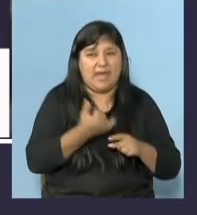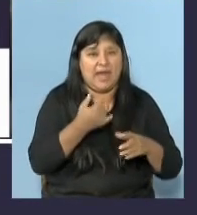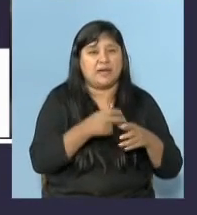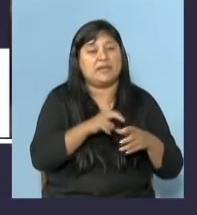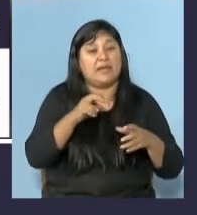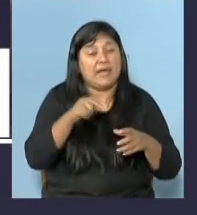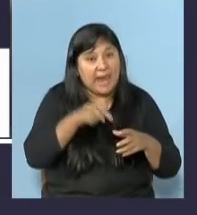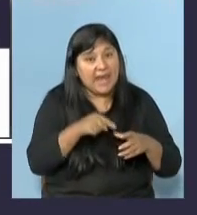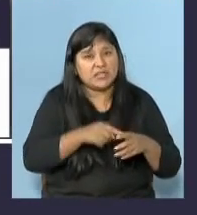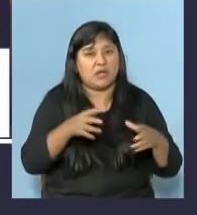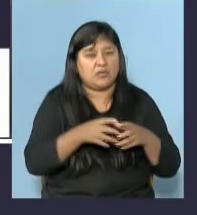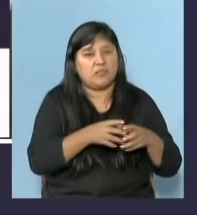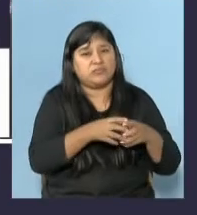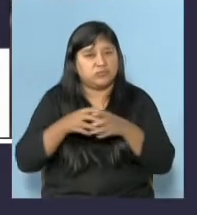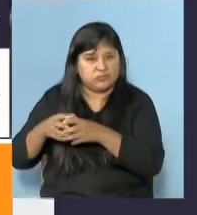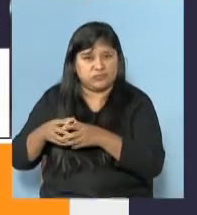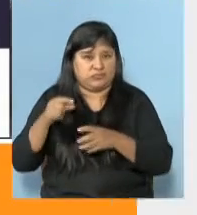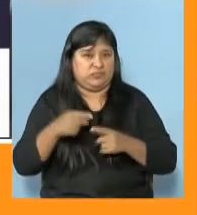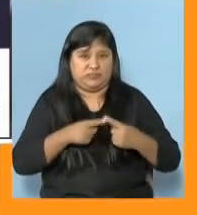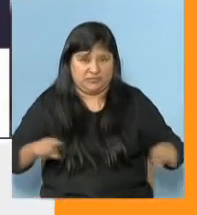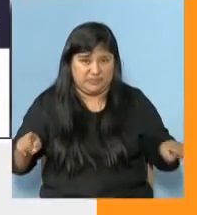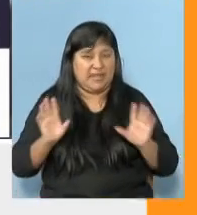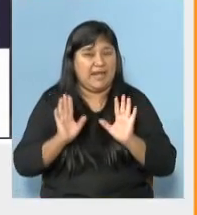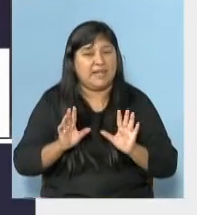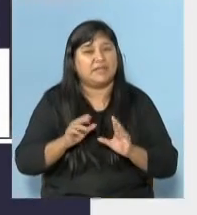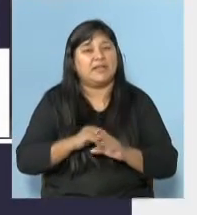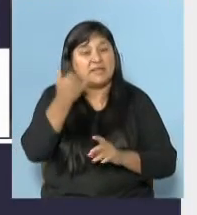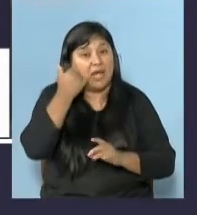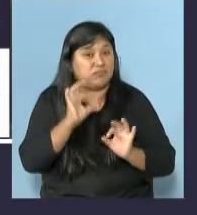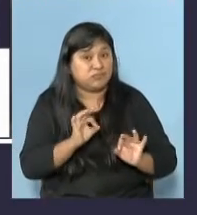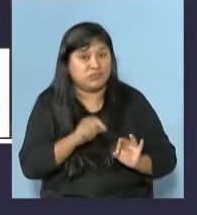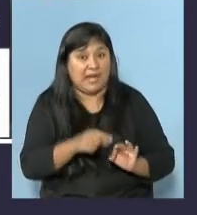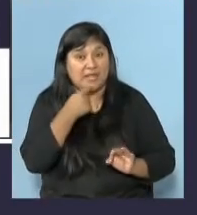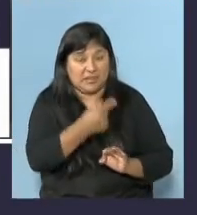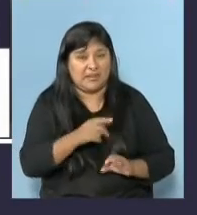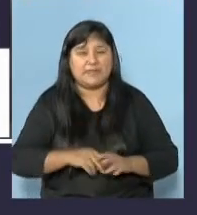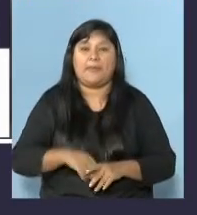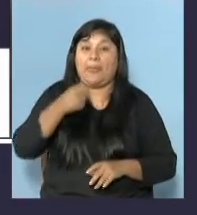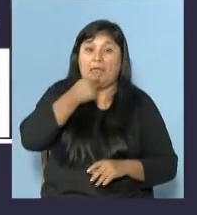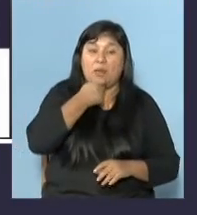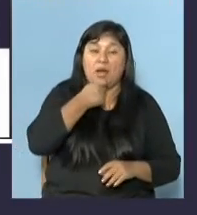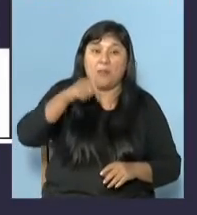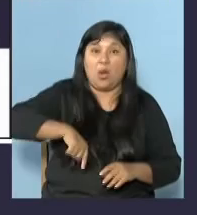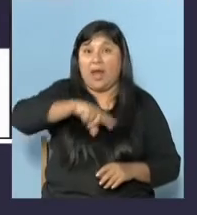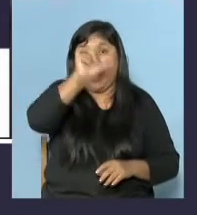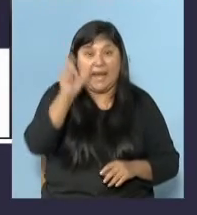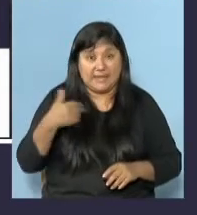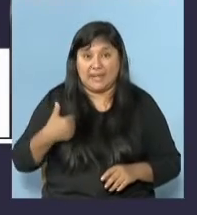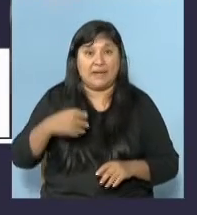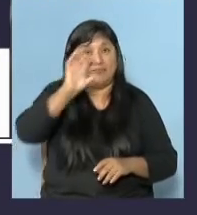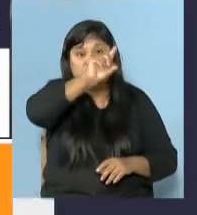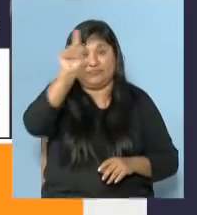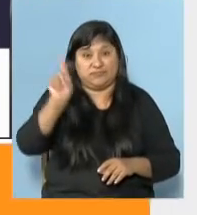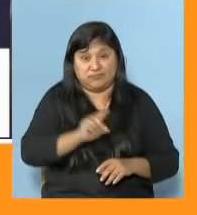Sí, claro, la situación en cada jurisdicción es bien diferente. En el conglomerado urbano más importante del país, de Gran Buenos Aires, Ciudad de